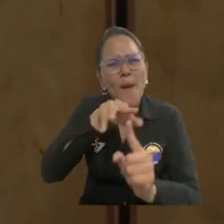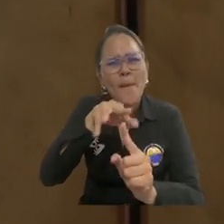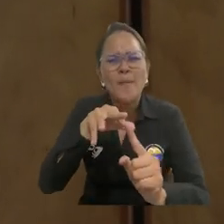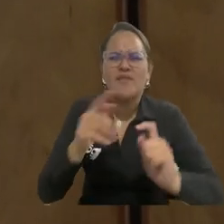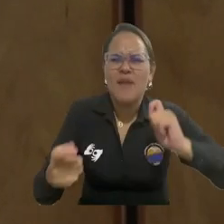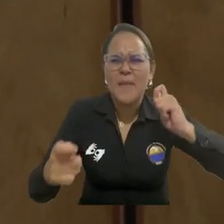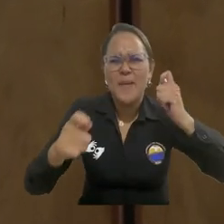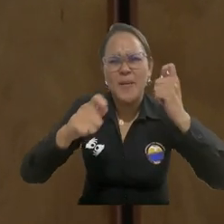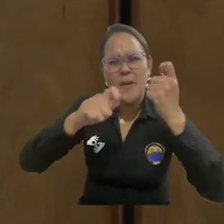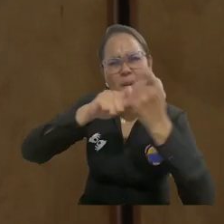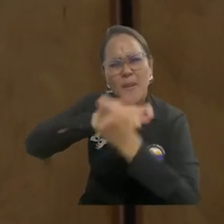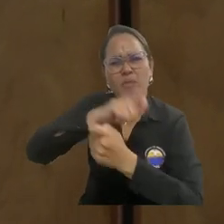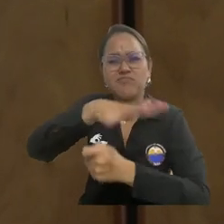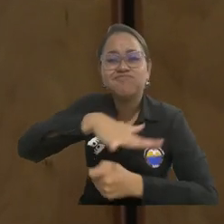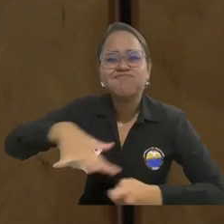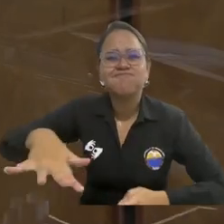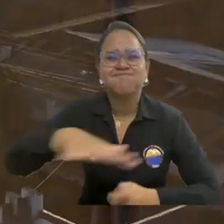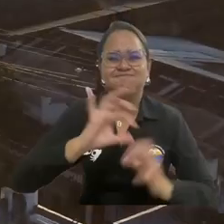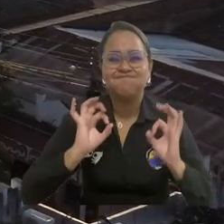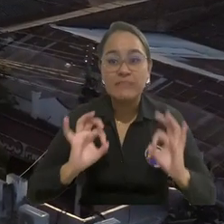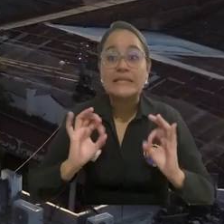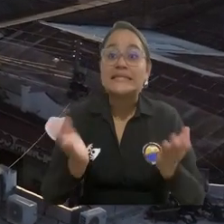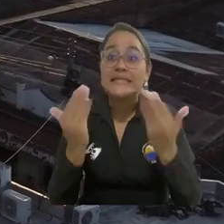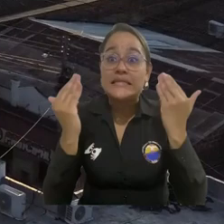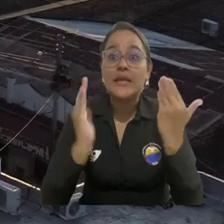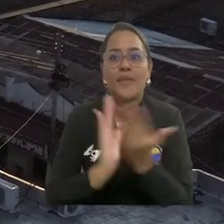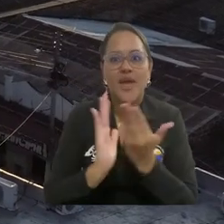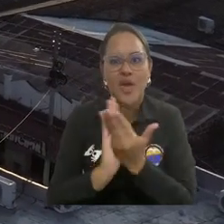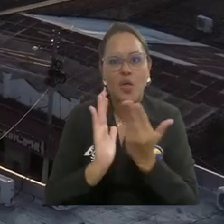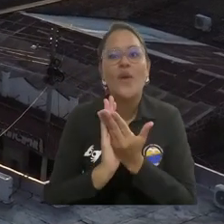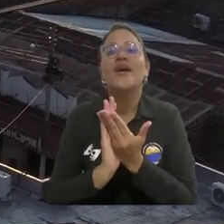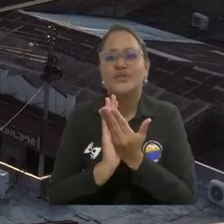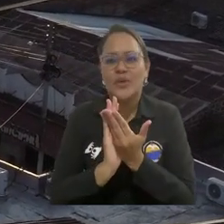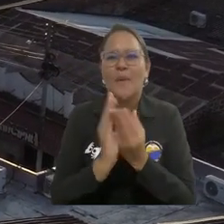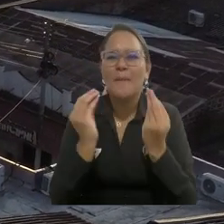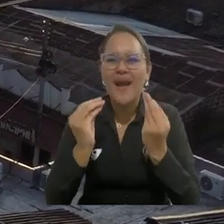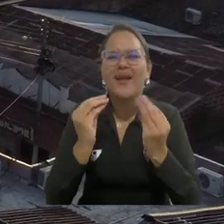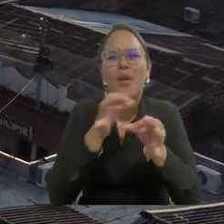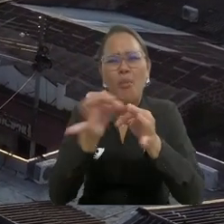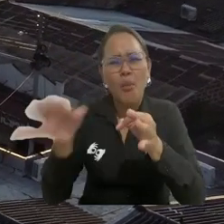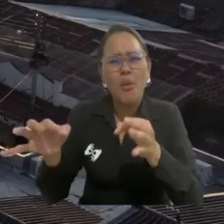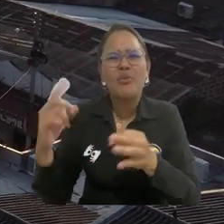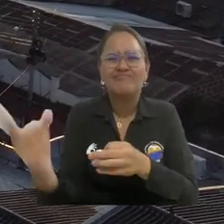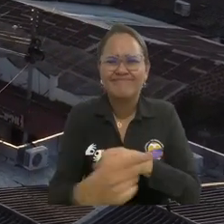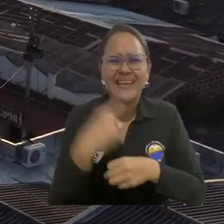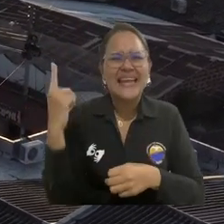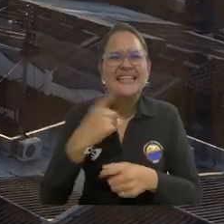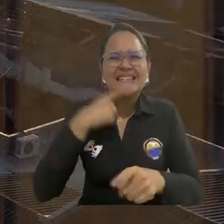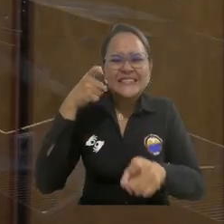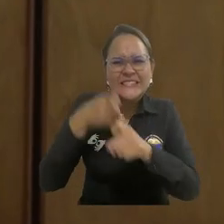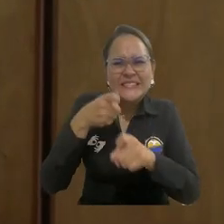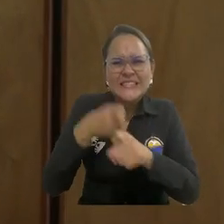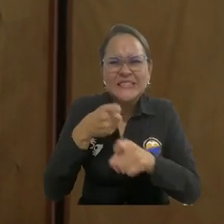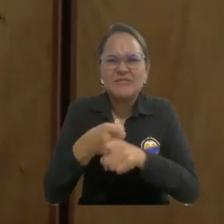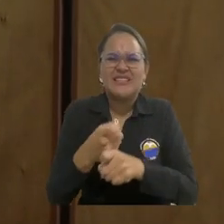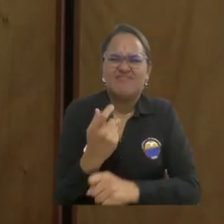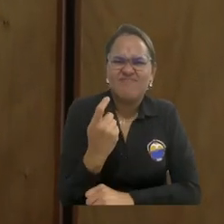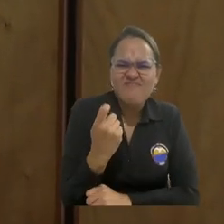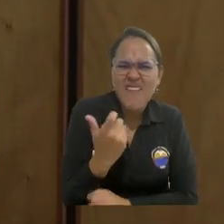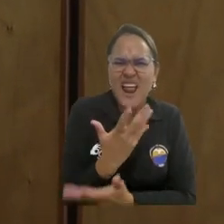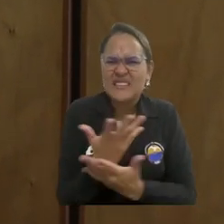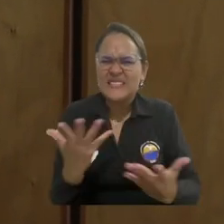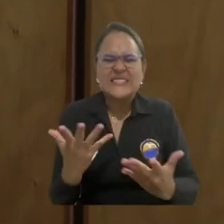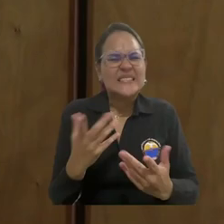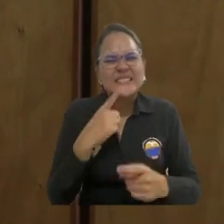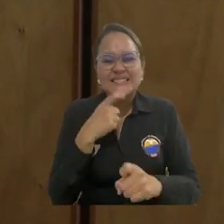ser agente de cambio y progreso en los territorios, mostrando la importancia de la educación en entornos rurales que a menudo enfrentan